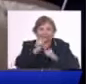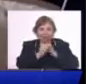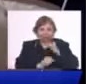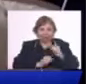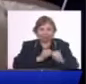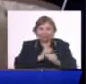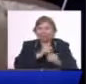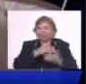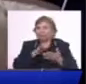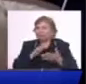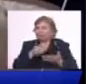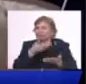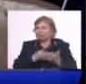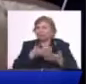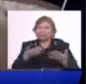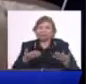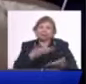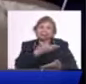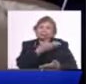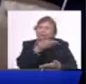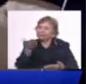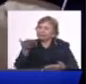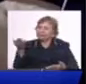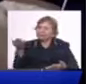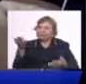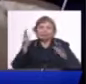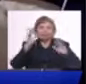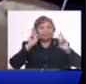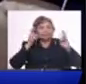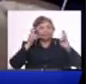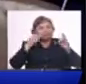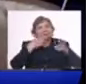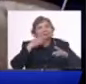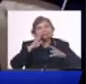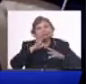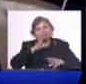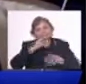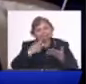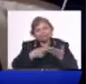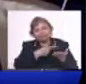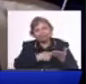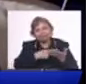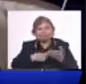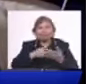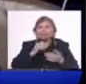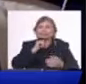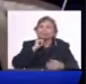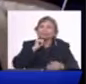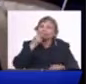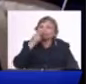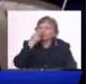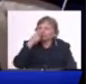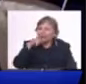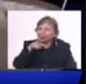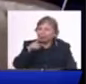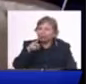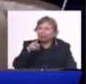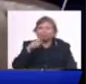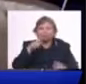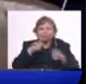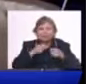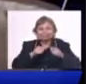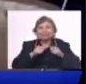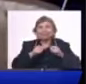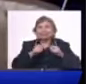año. Y lo demás, señores, es un tema que tenemos que conversar y seguir conversando, porque aún veo, insisto, un